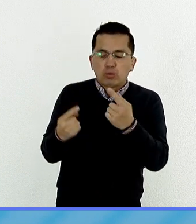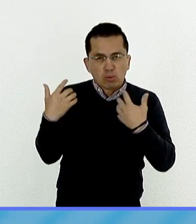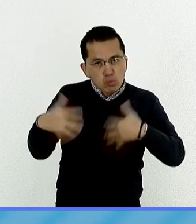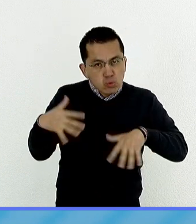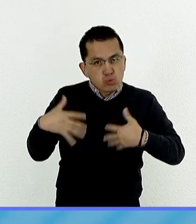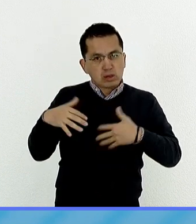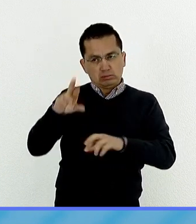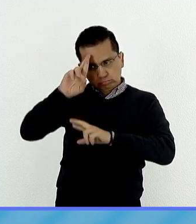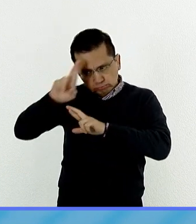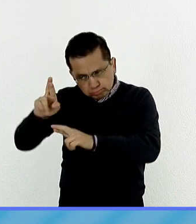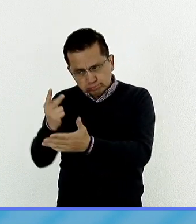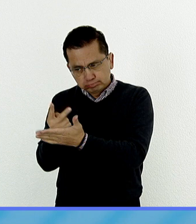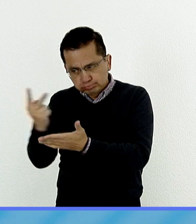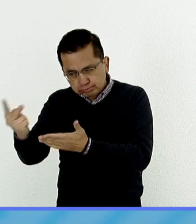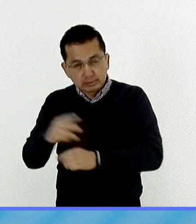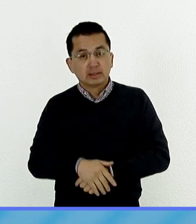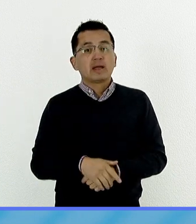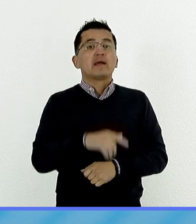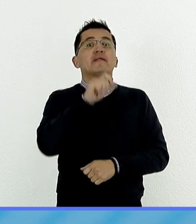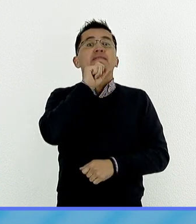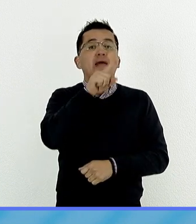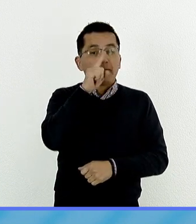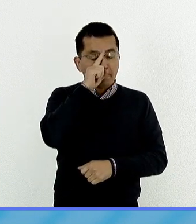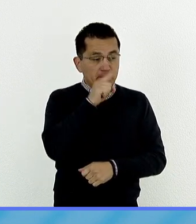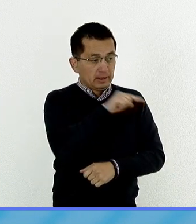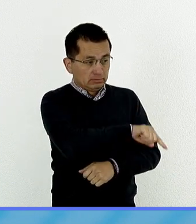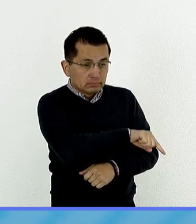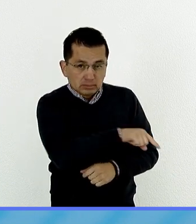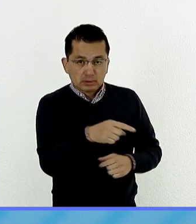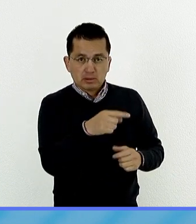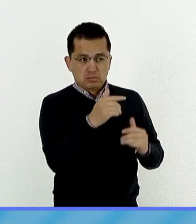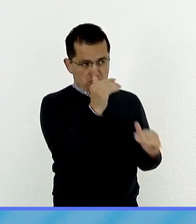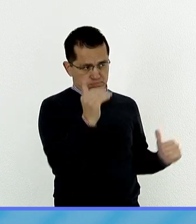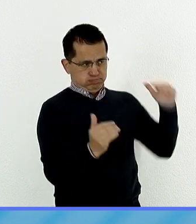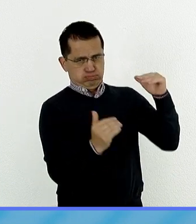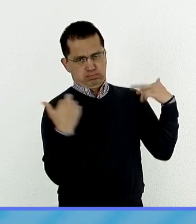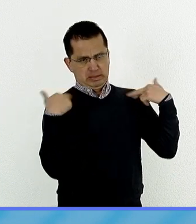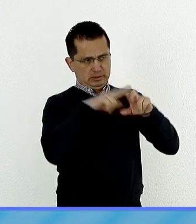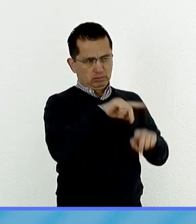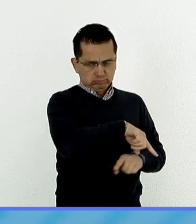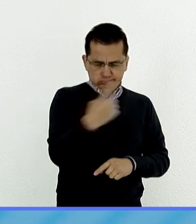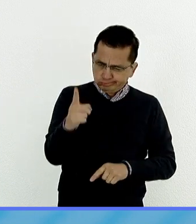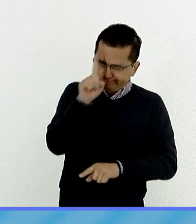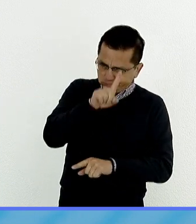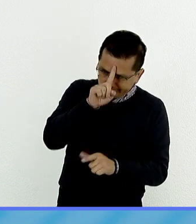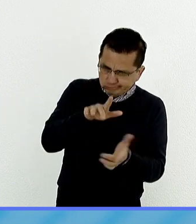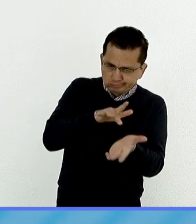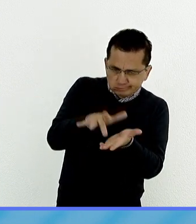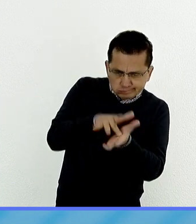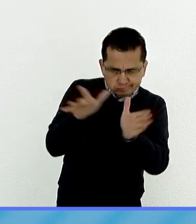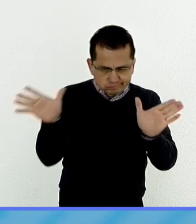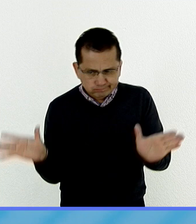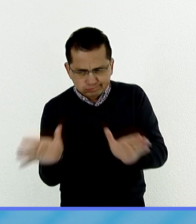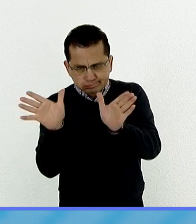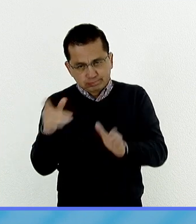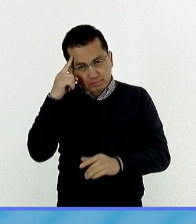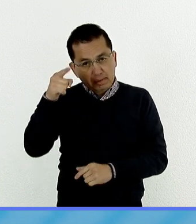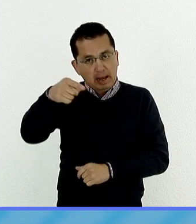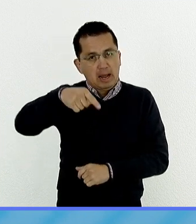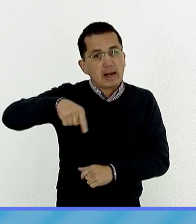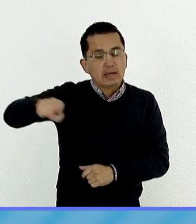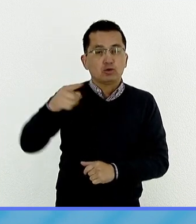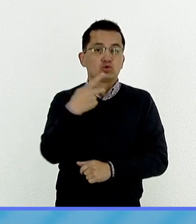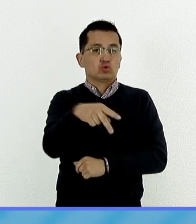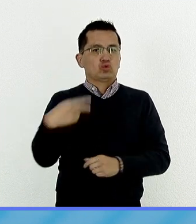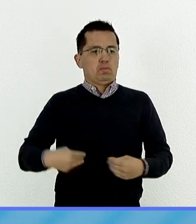y les ofreceremos mentorías para que ellos continúen desarrollando responsabilidades y sus intereses a lo largo